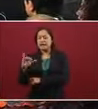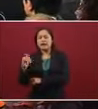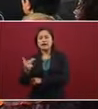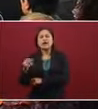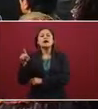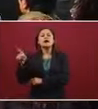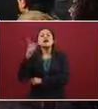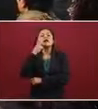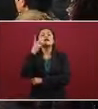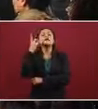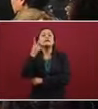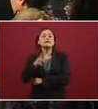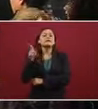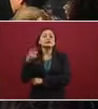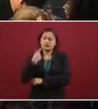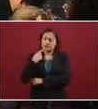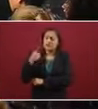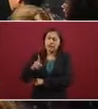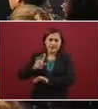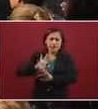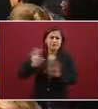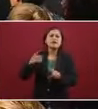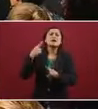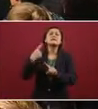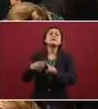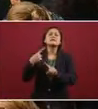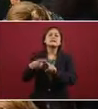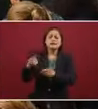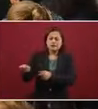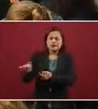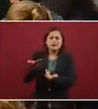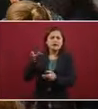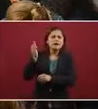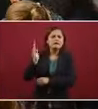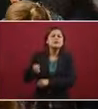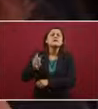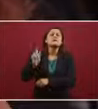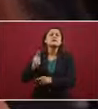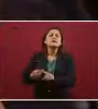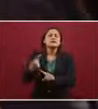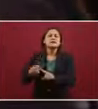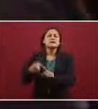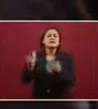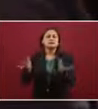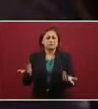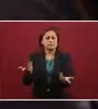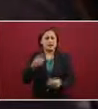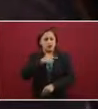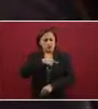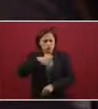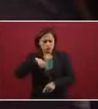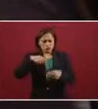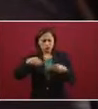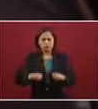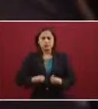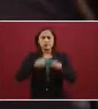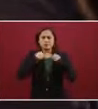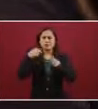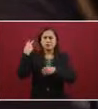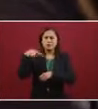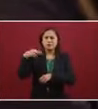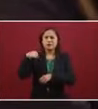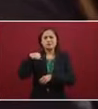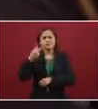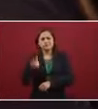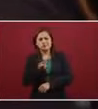quien resulte responsable. Al respecto, los veracruzanos quisiéramos saber lo que opina el presidente